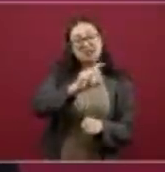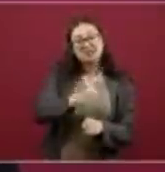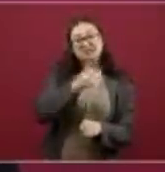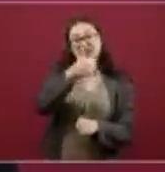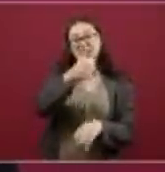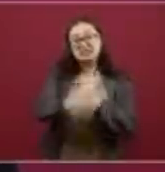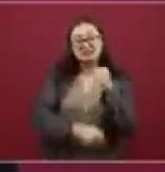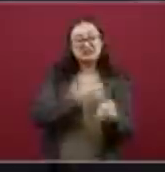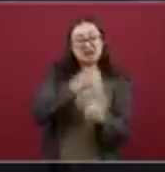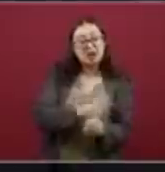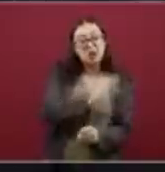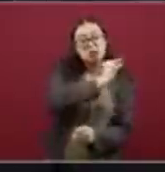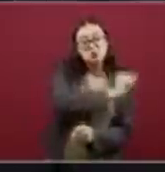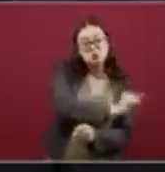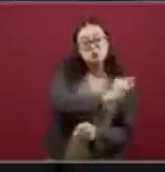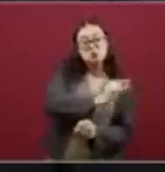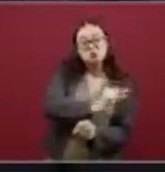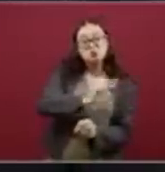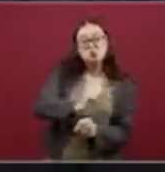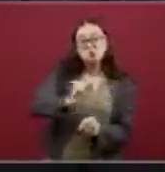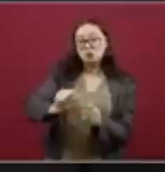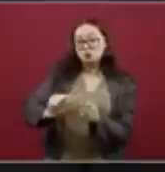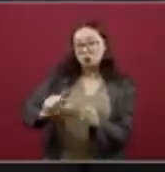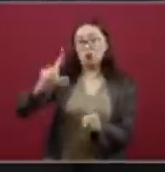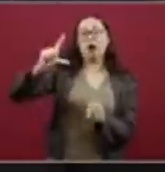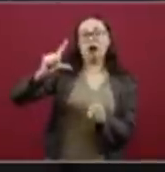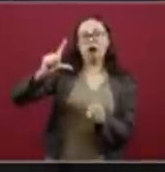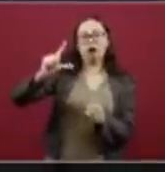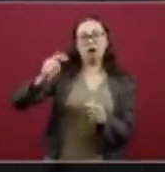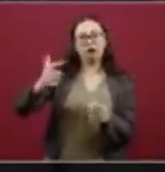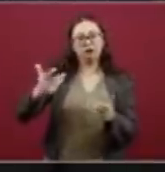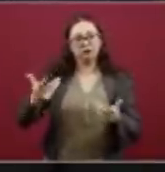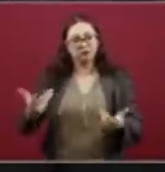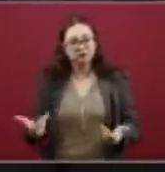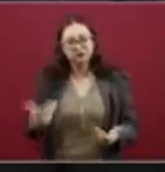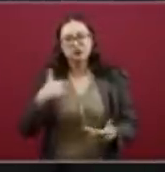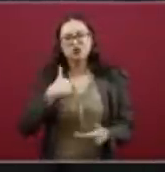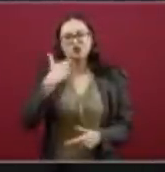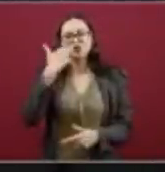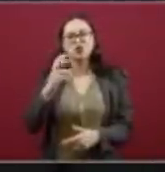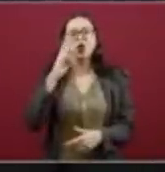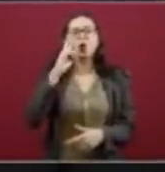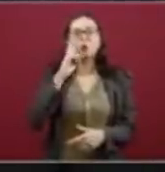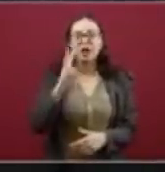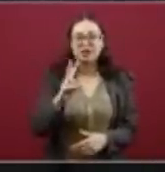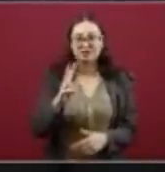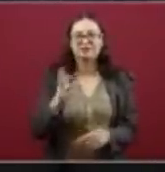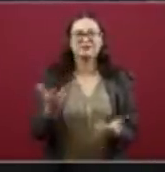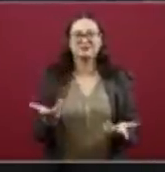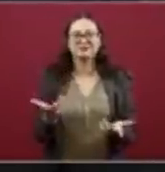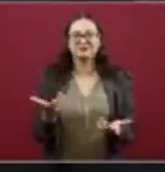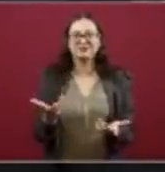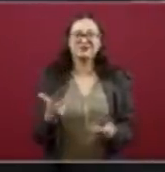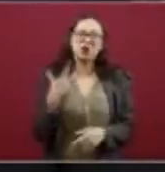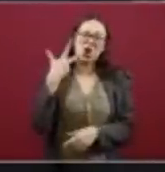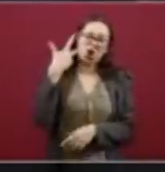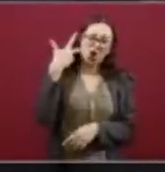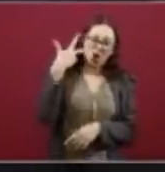los últimos 36 años. La quiero ver a 8 columnas, es mucho